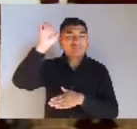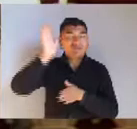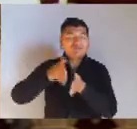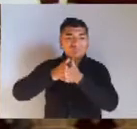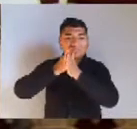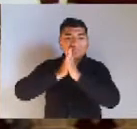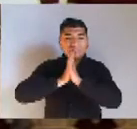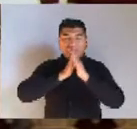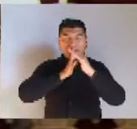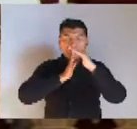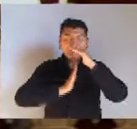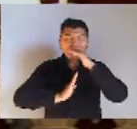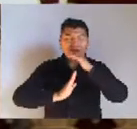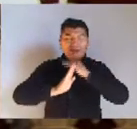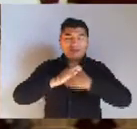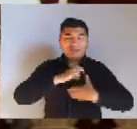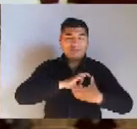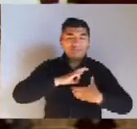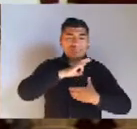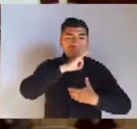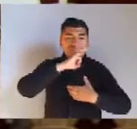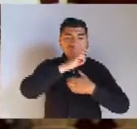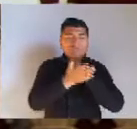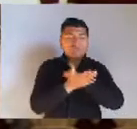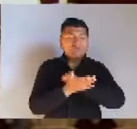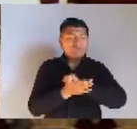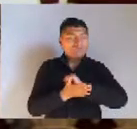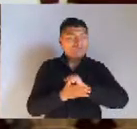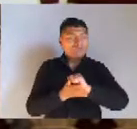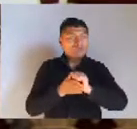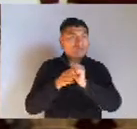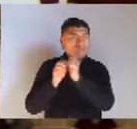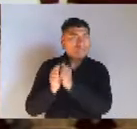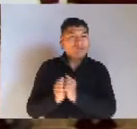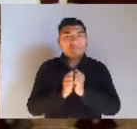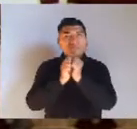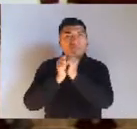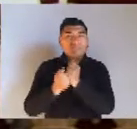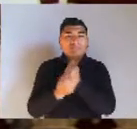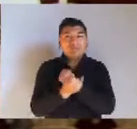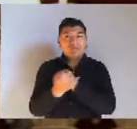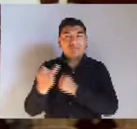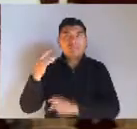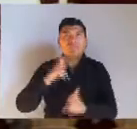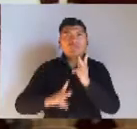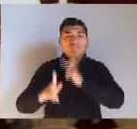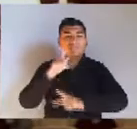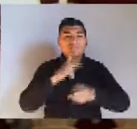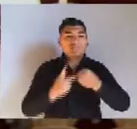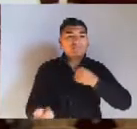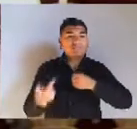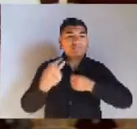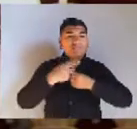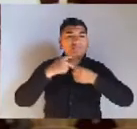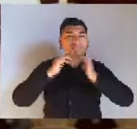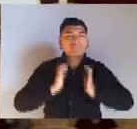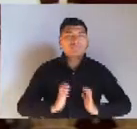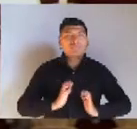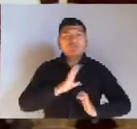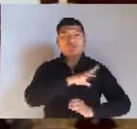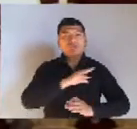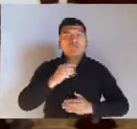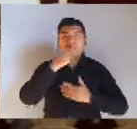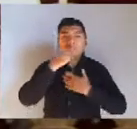pedimos humildemente que el Espíritu Santo congregue en la unidad a cuantos participamos del cuerpo y